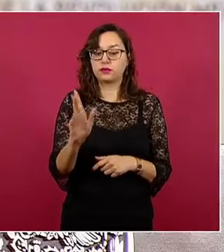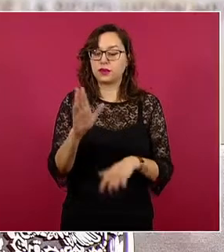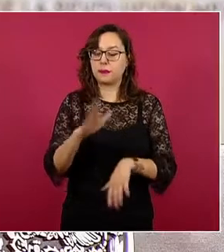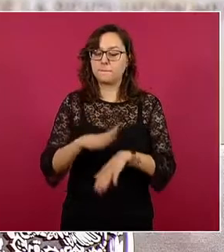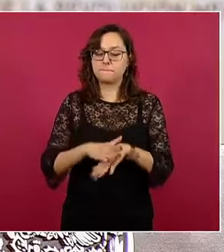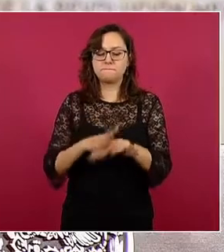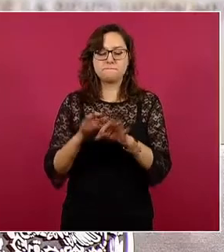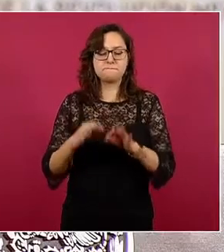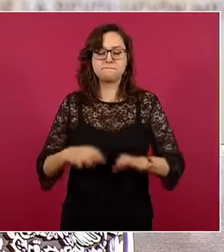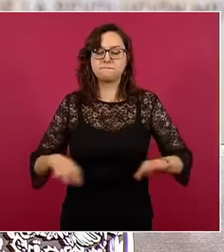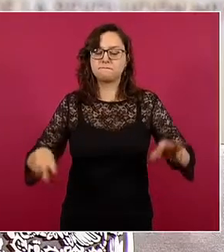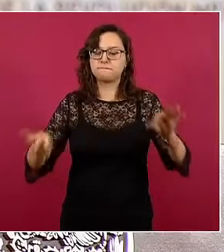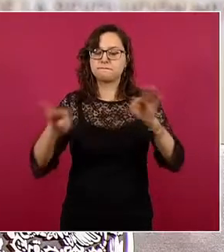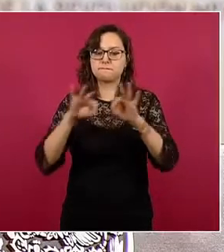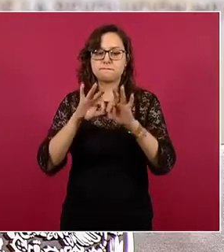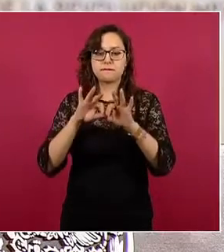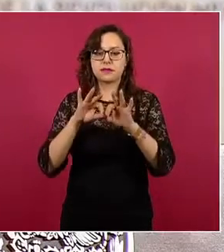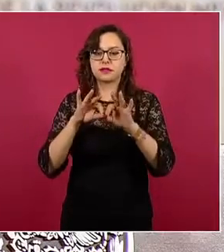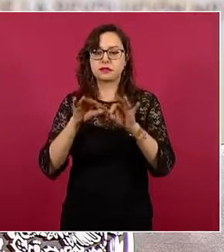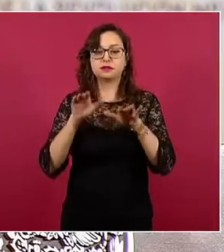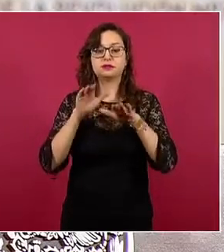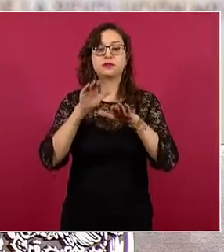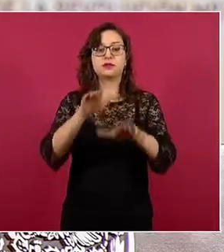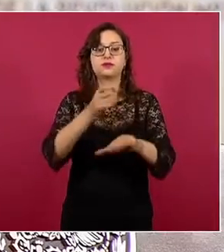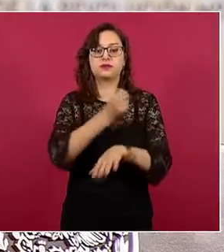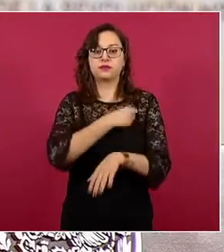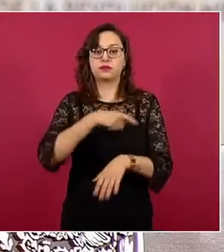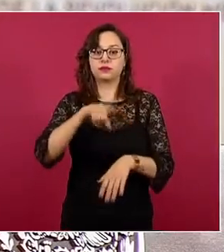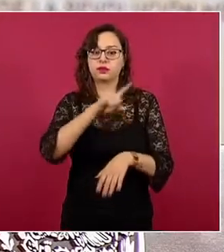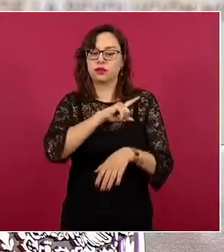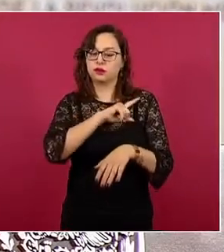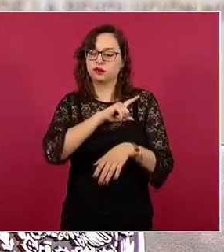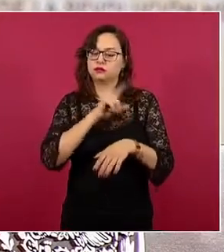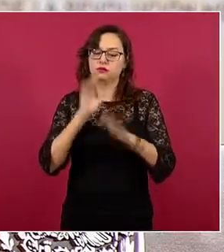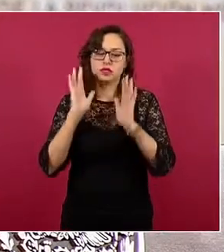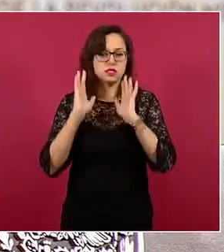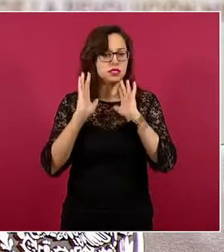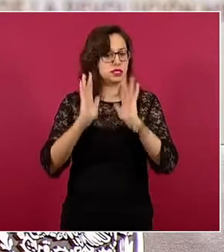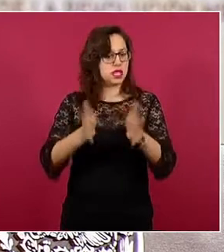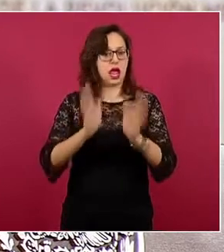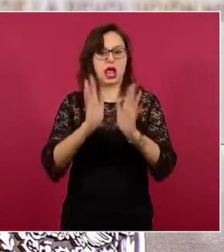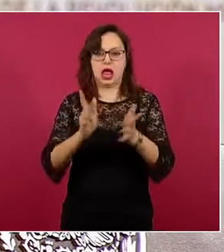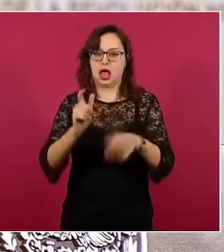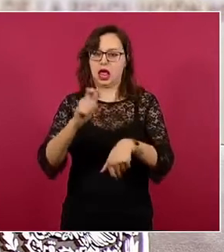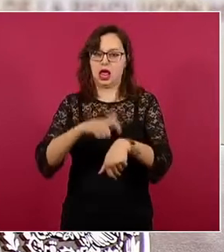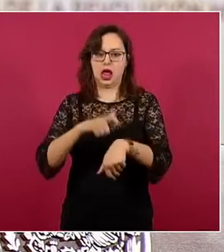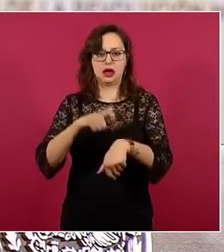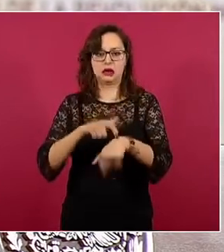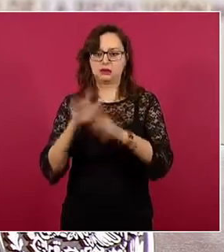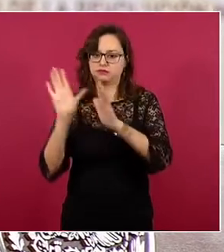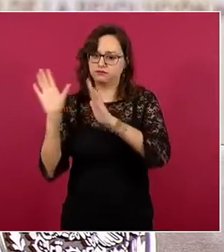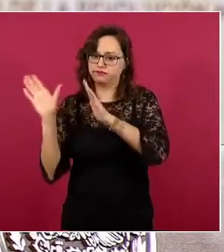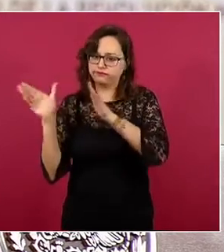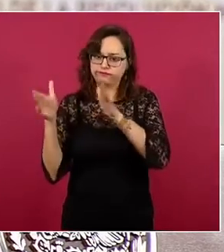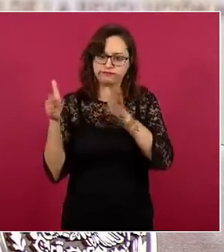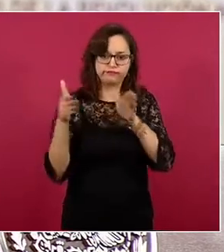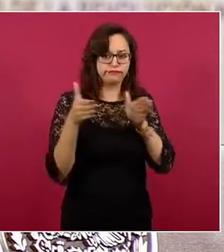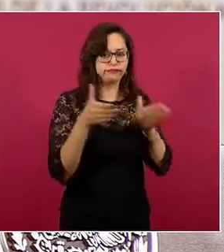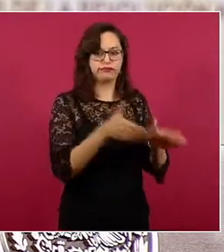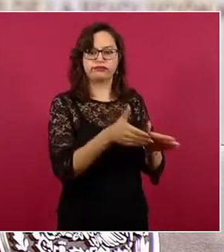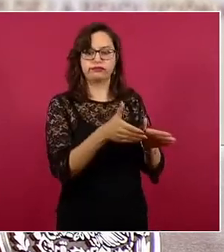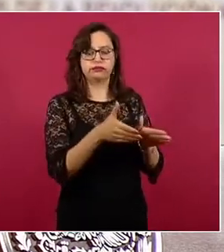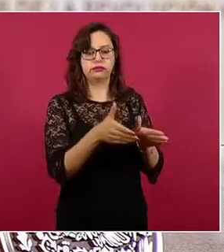principal en materia de salud la vamos a enfocar a la